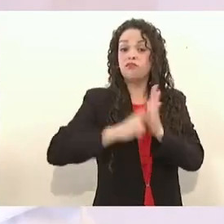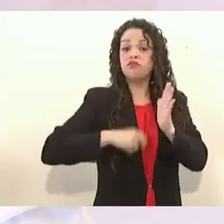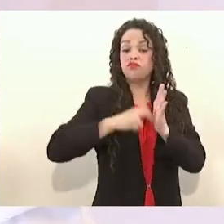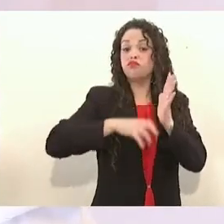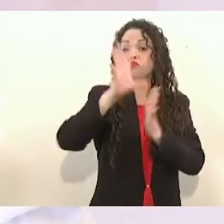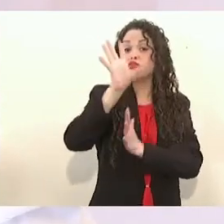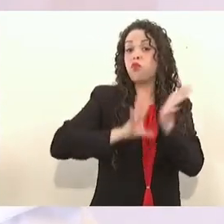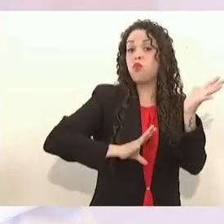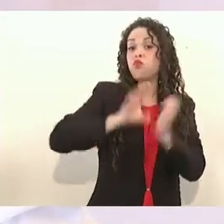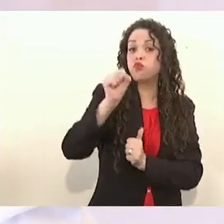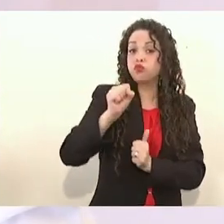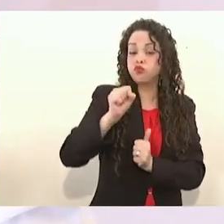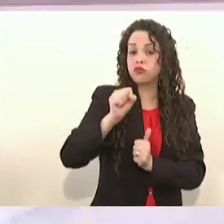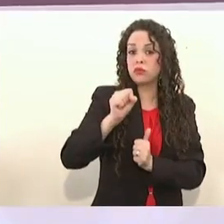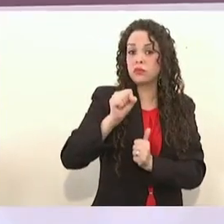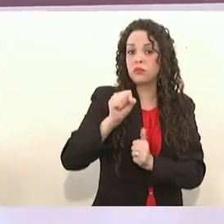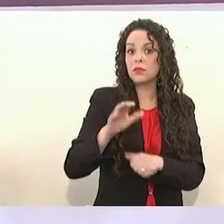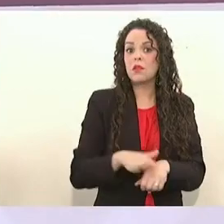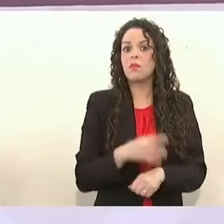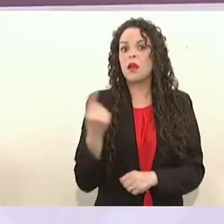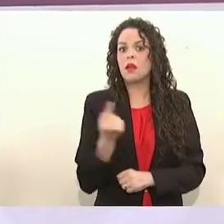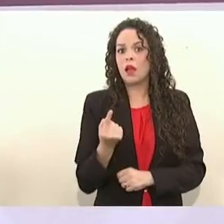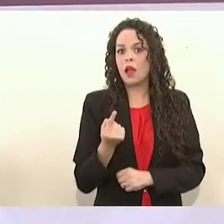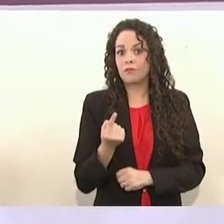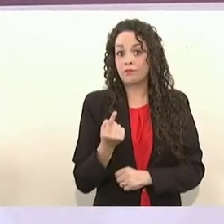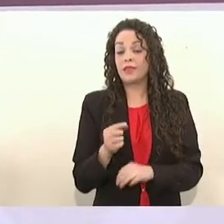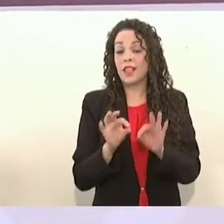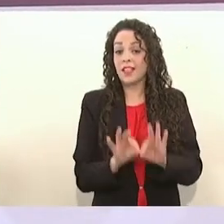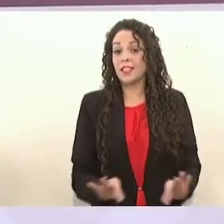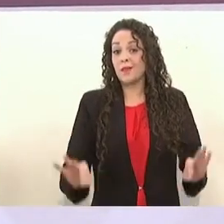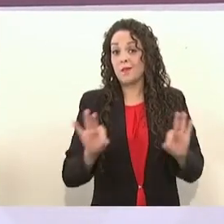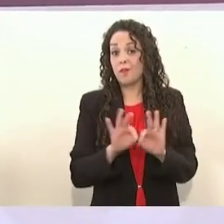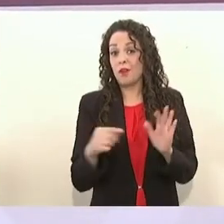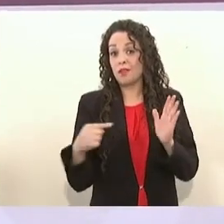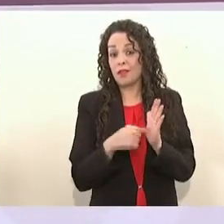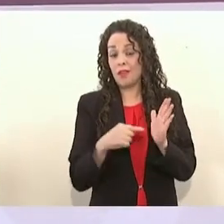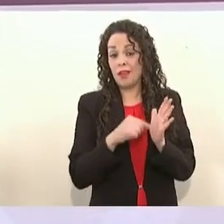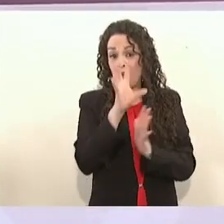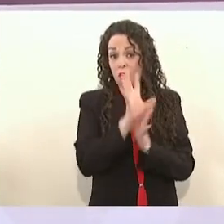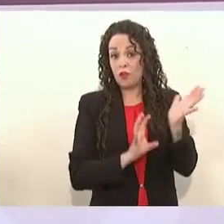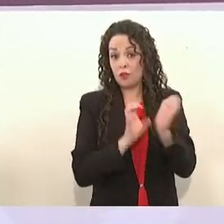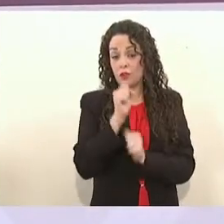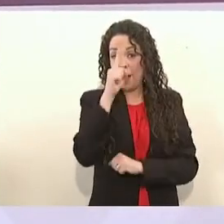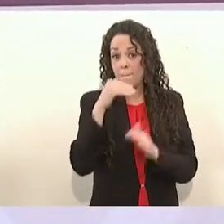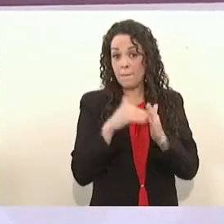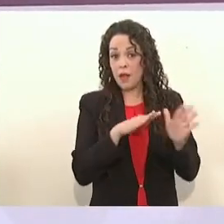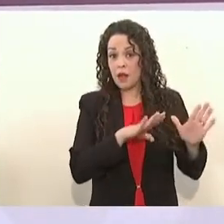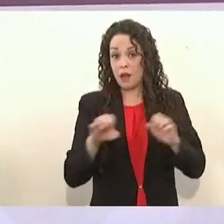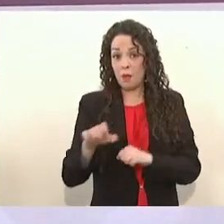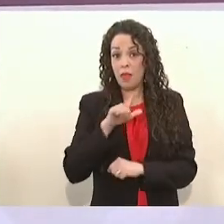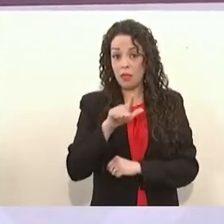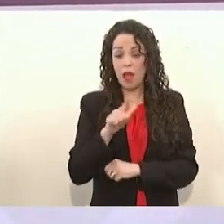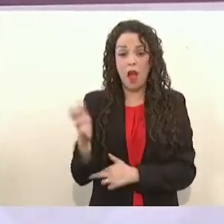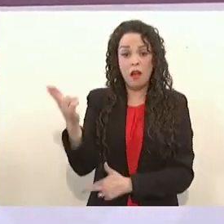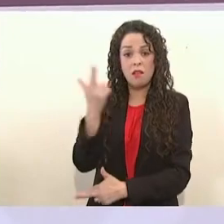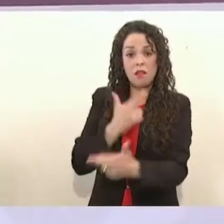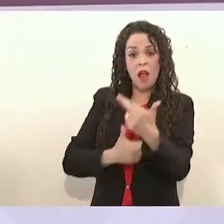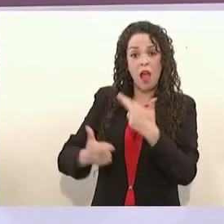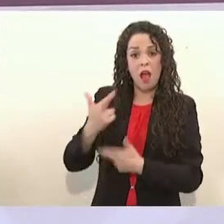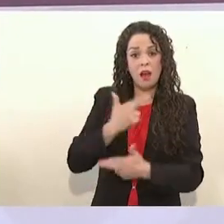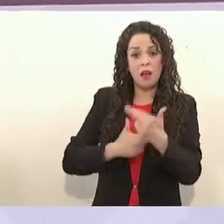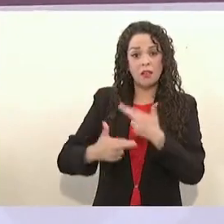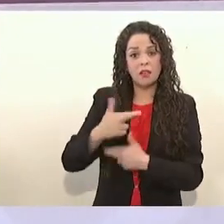para devolverle a la Constitución del 17 su